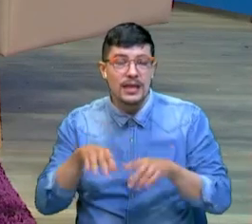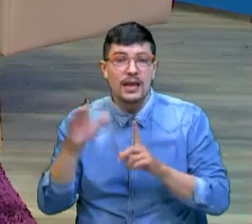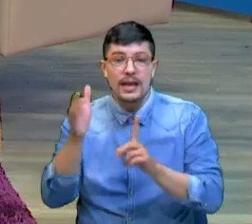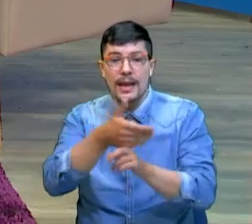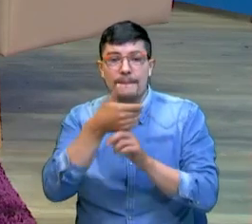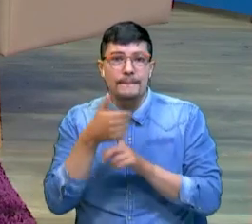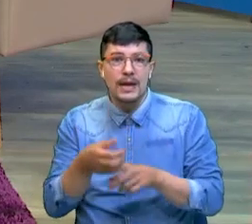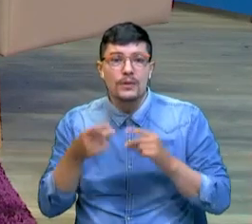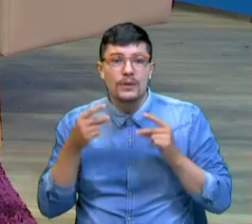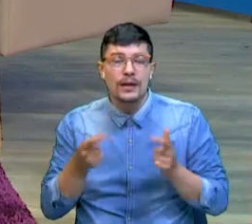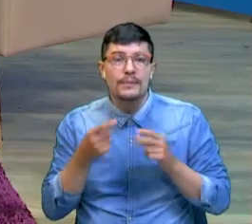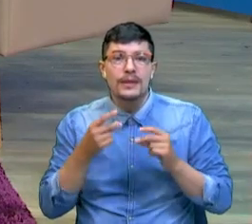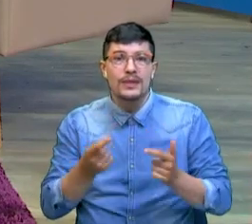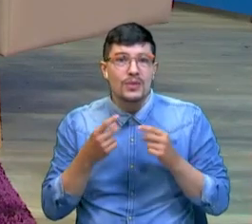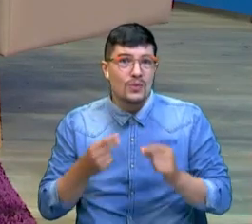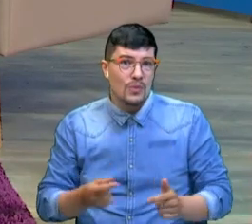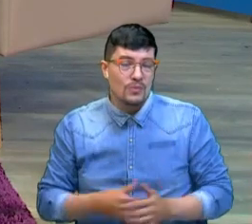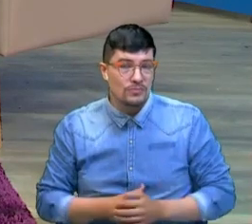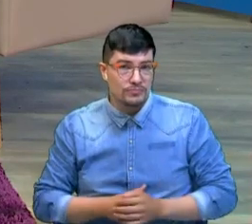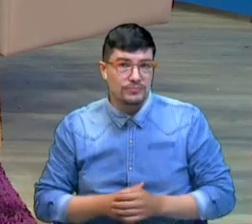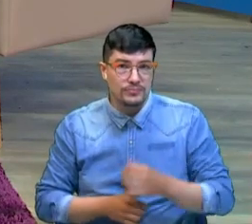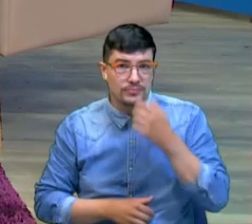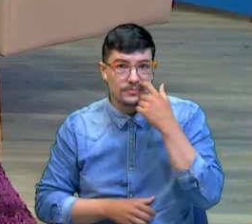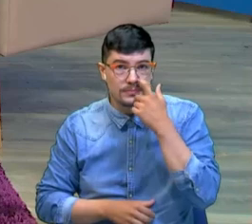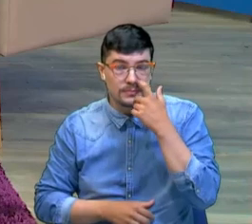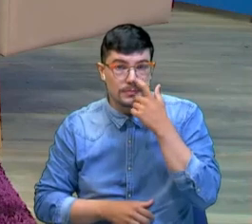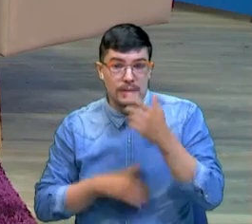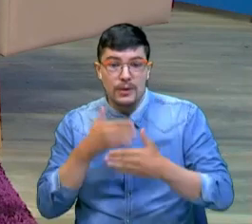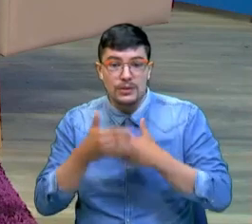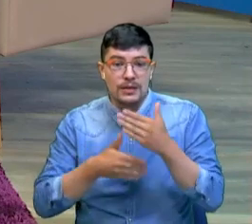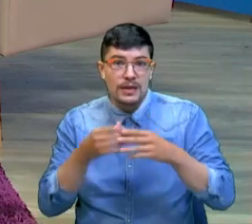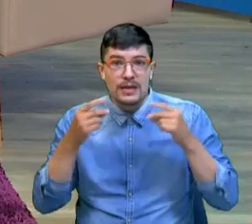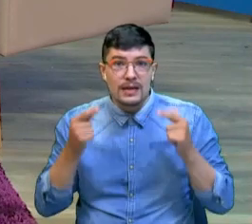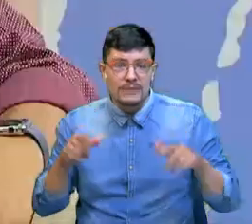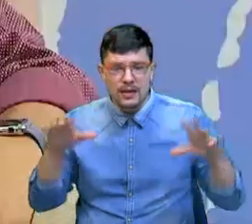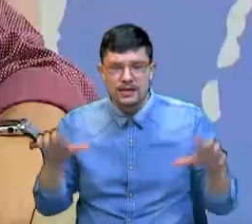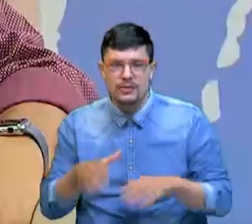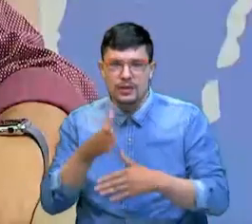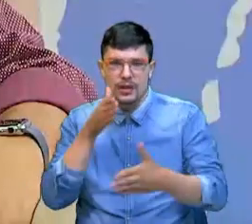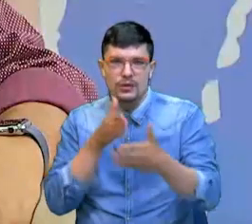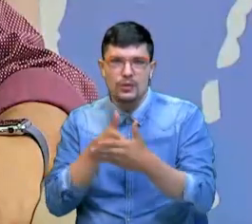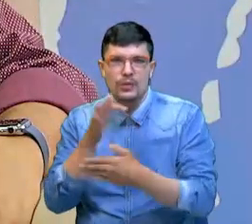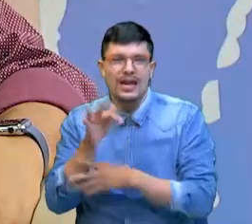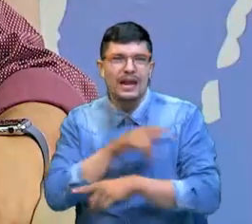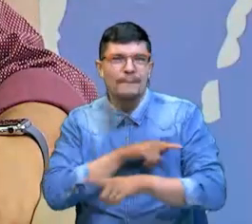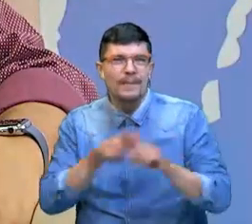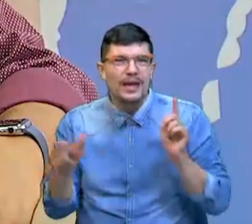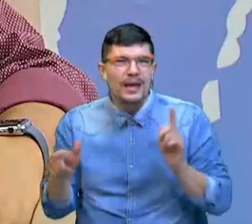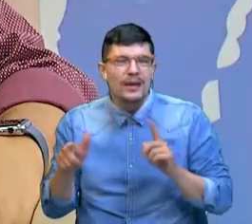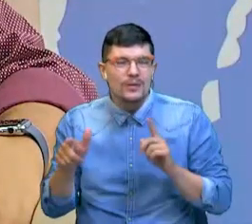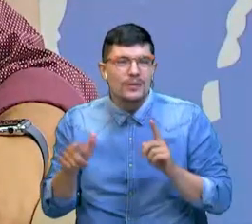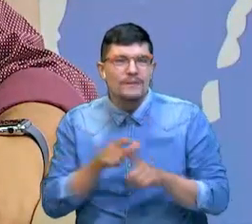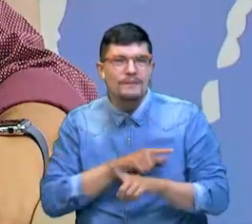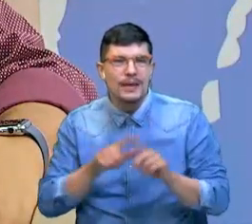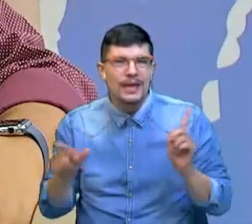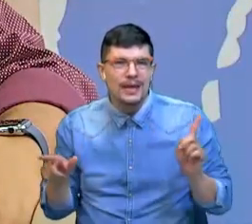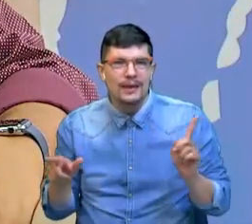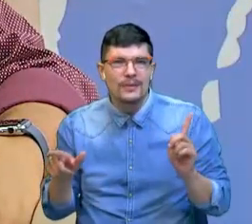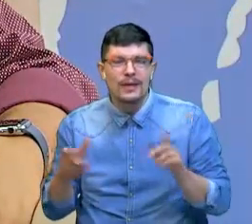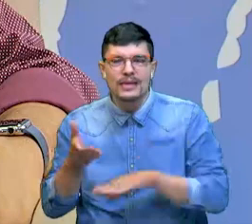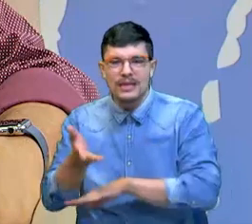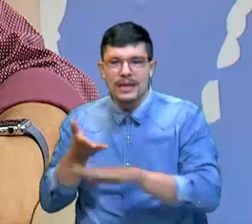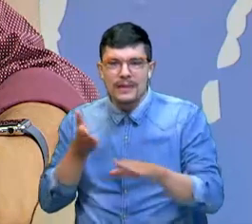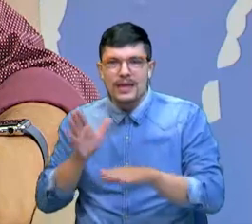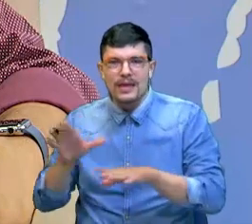amparo expedito, el procedimiento indicado es la acción de tutela. Pero ¿qué carga? ¿Qué se le exige